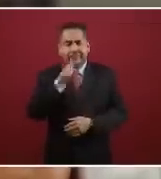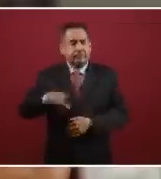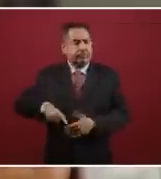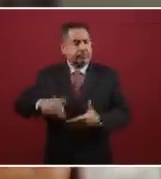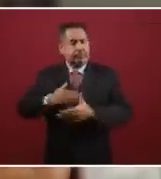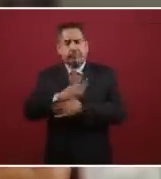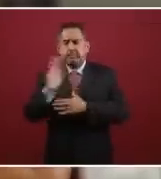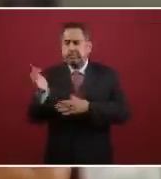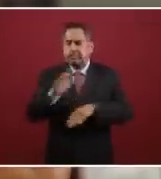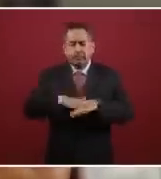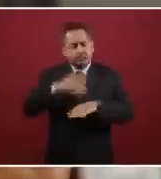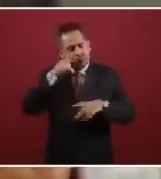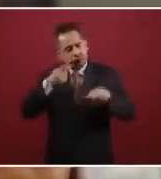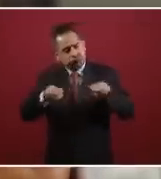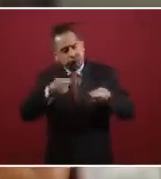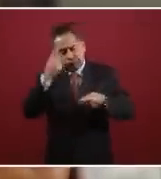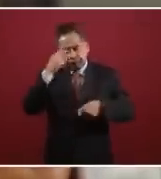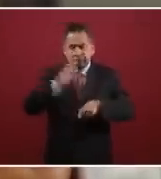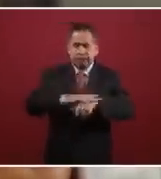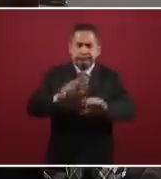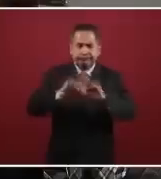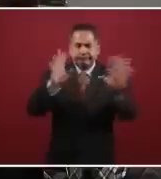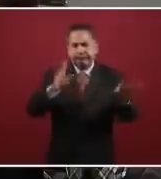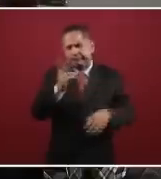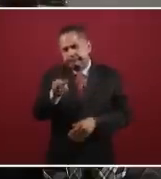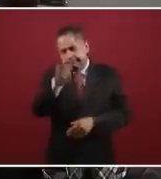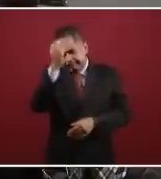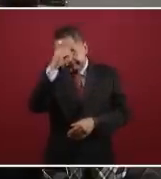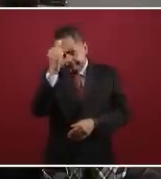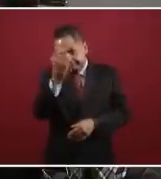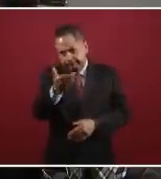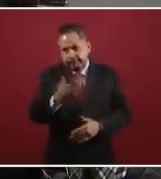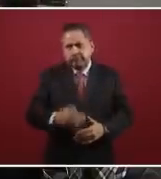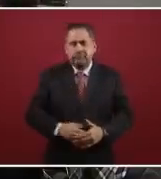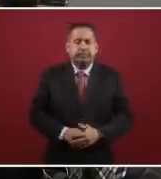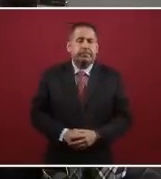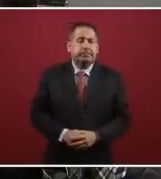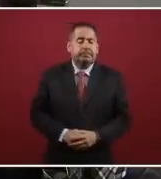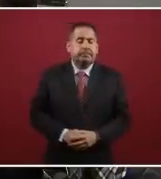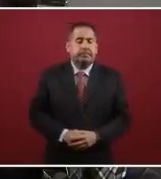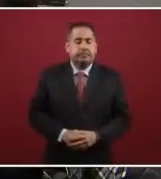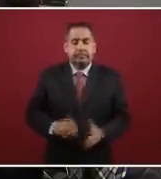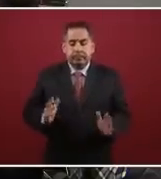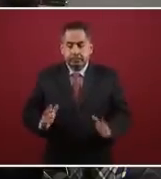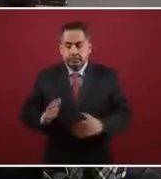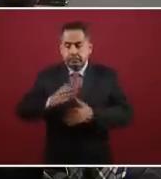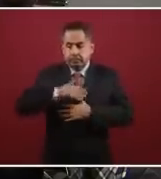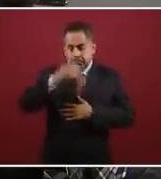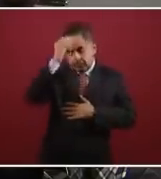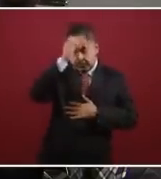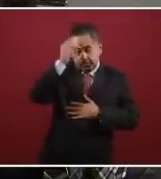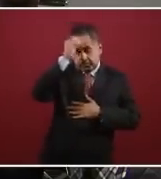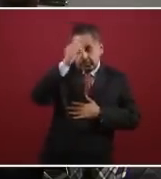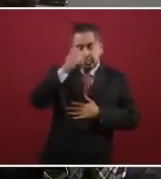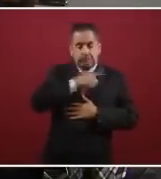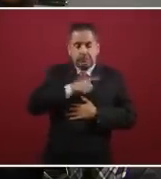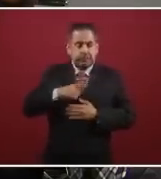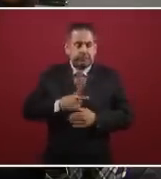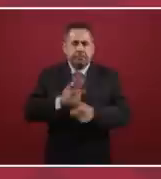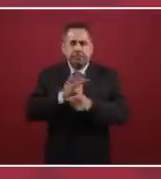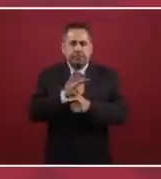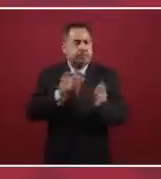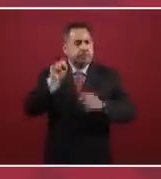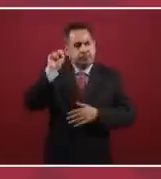federal para su esclarecimiento. ¿Cuál es su opinión? Gracias. Bueno, mi opinión es que tiene que haber libertad